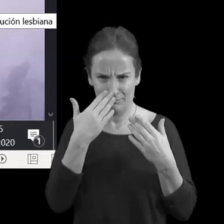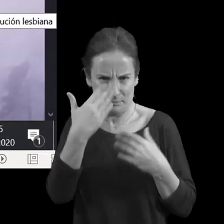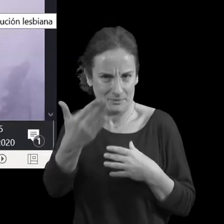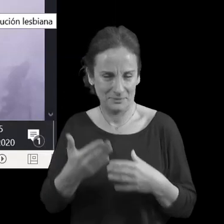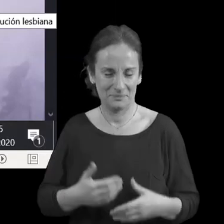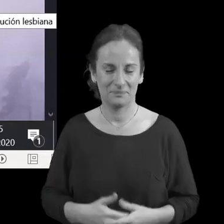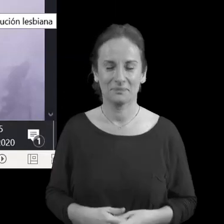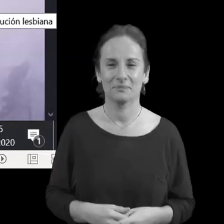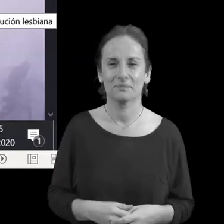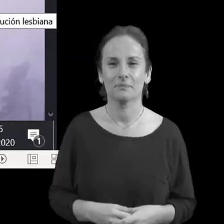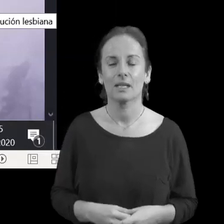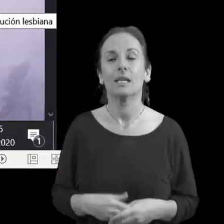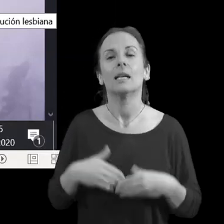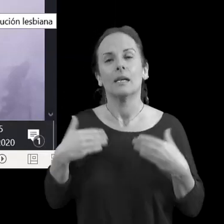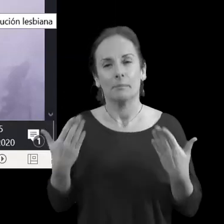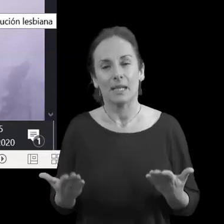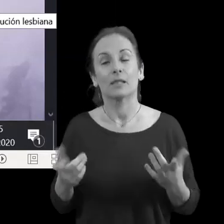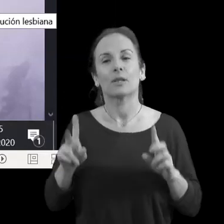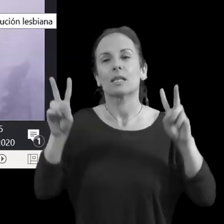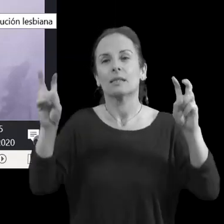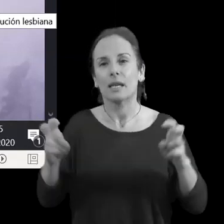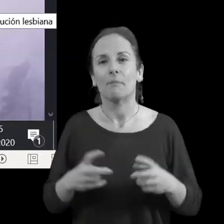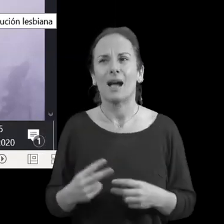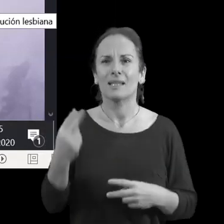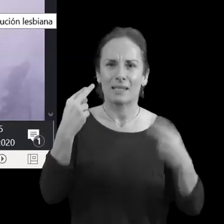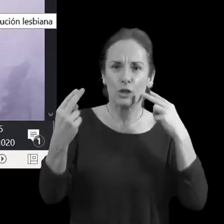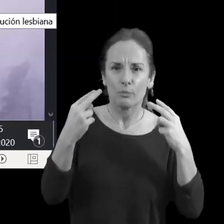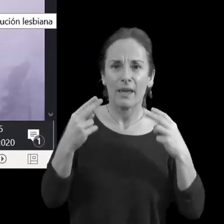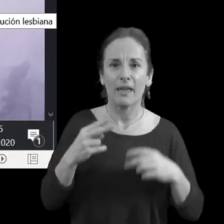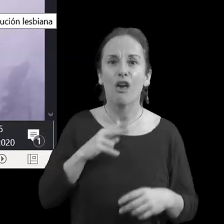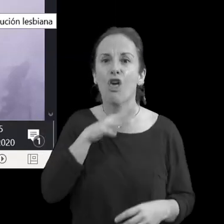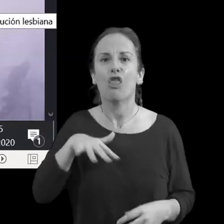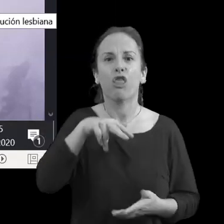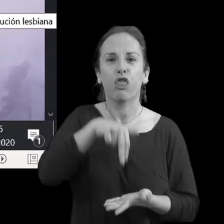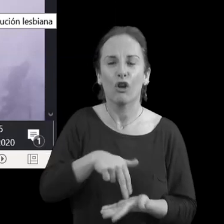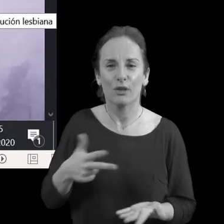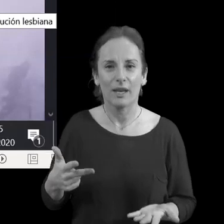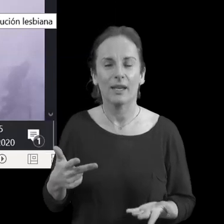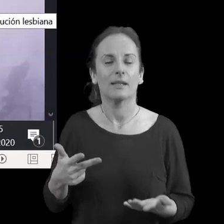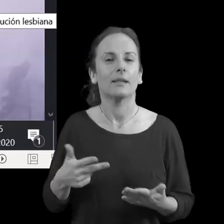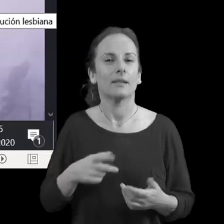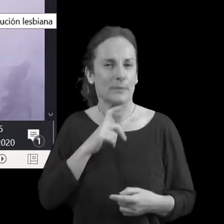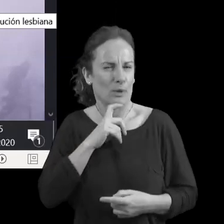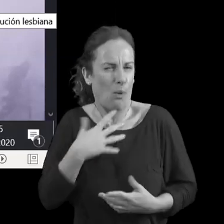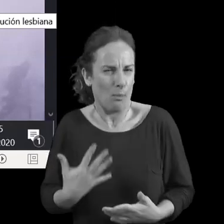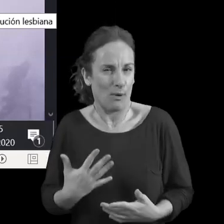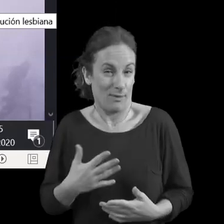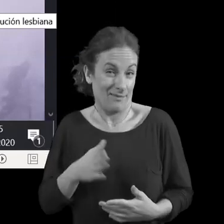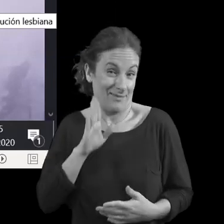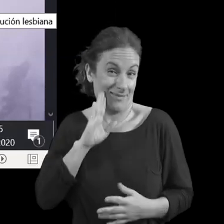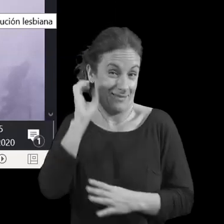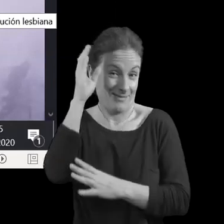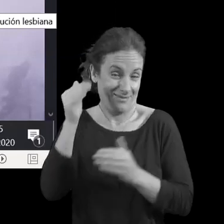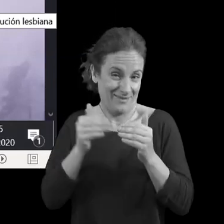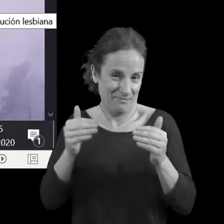dónde se nos ve, dónde no se nos ve, el por qué, el cómo que planteaba al principio, creo que aquí tenemos muchas paradojas, ¿no? Creo que, por